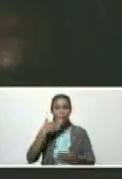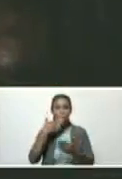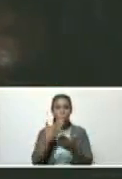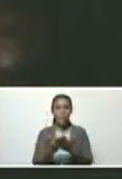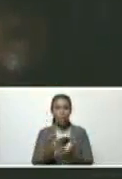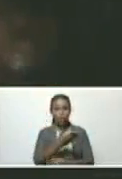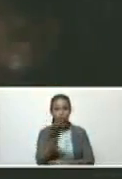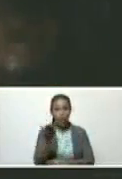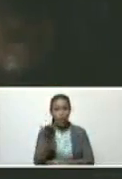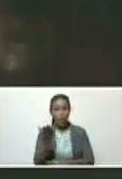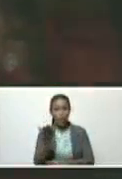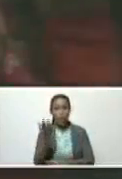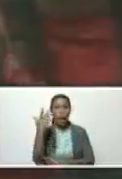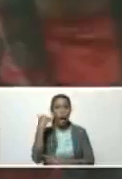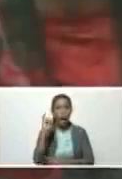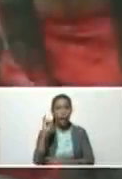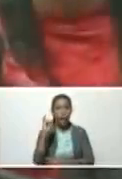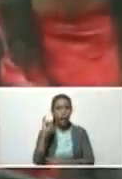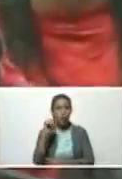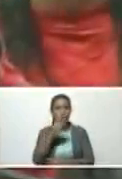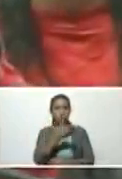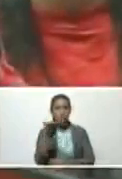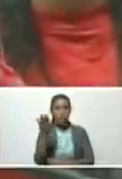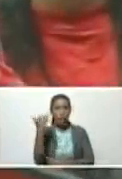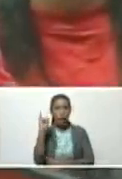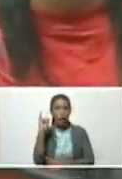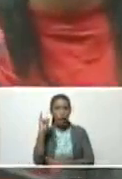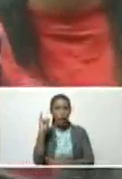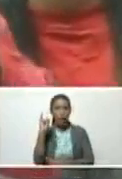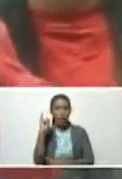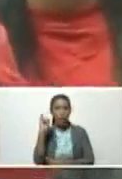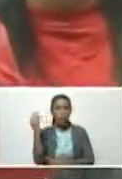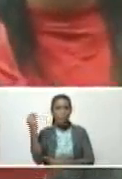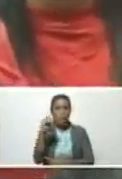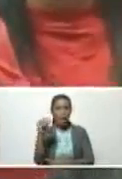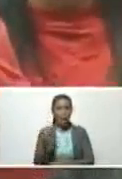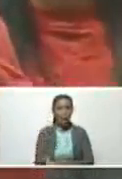porque ustedes son lo más sublime.